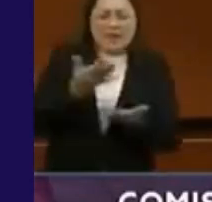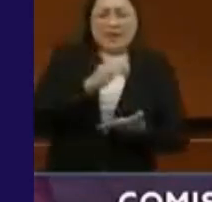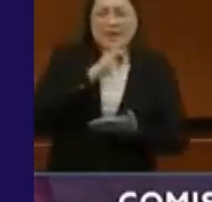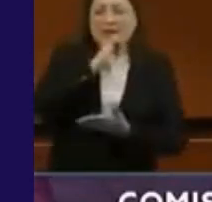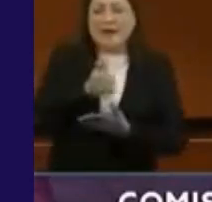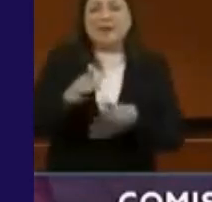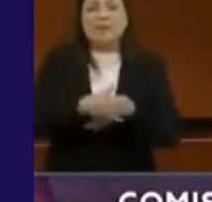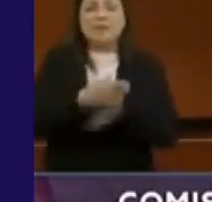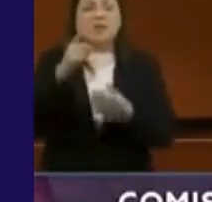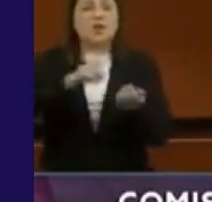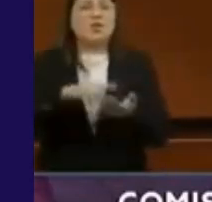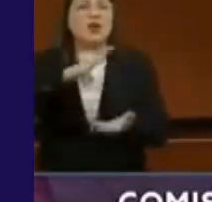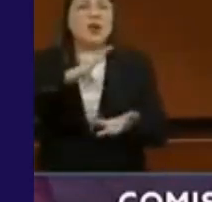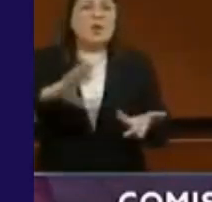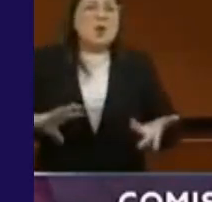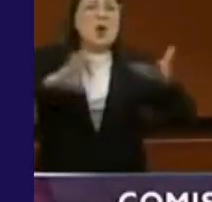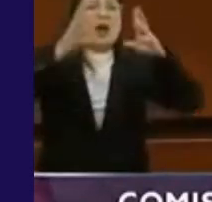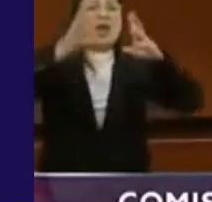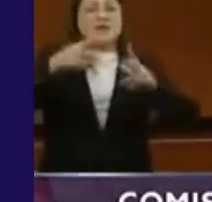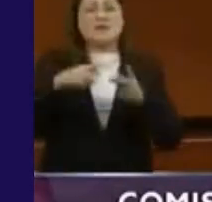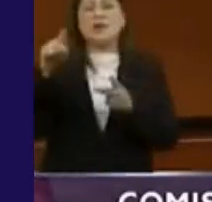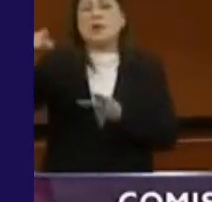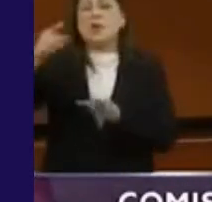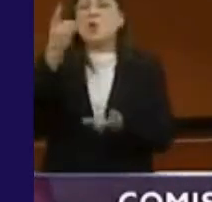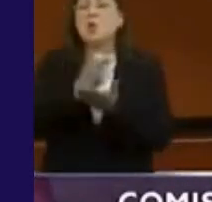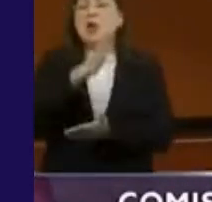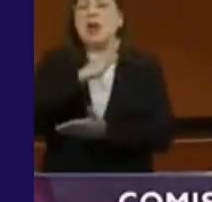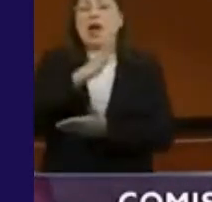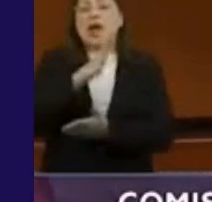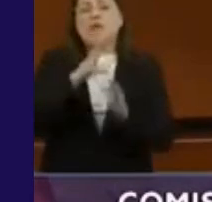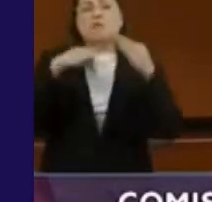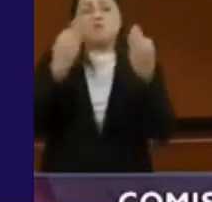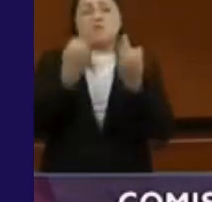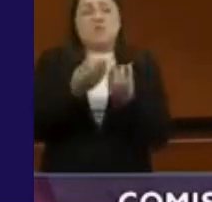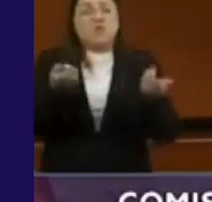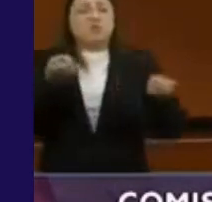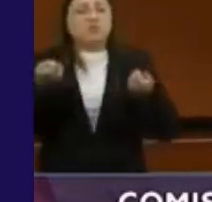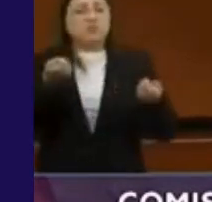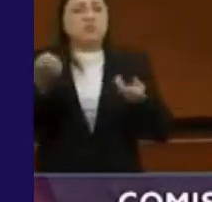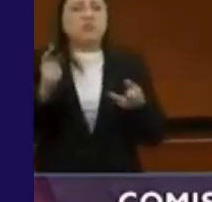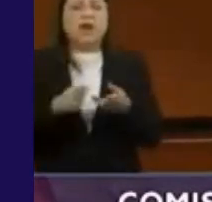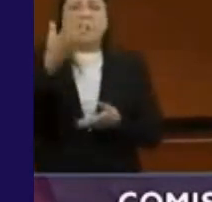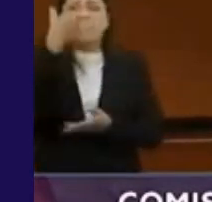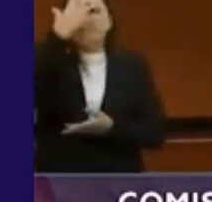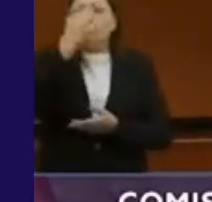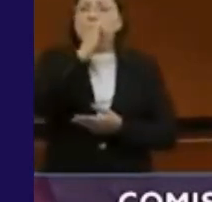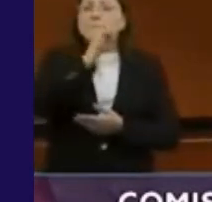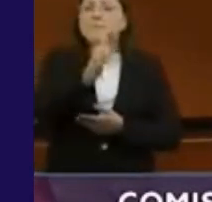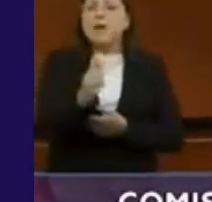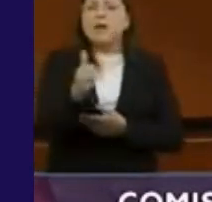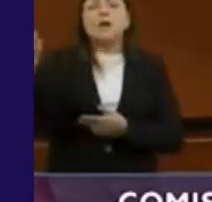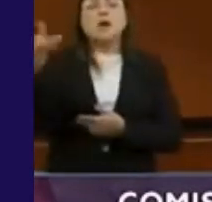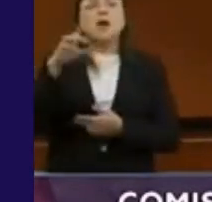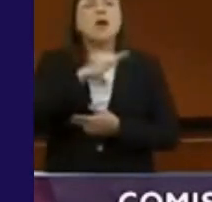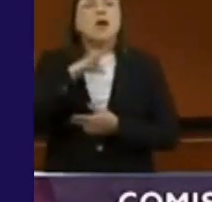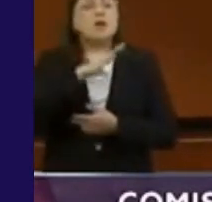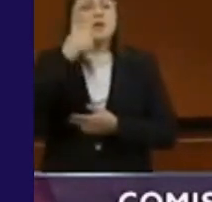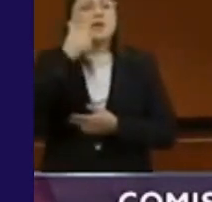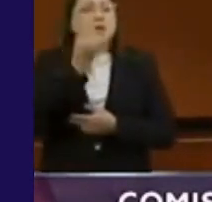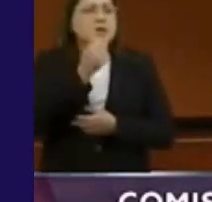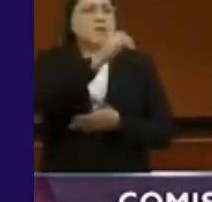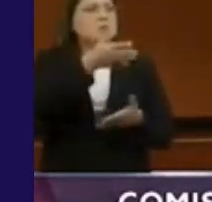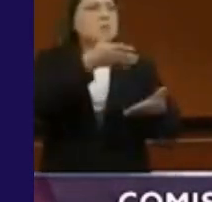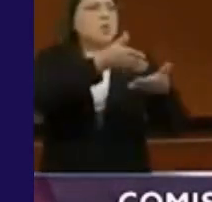que tienen es violencia, lo único que tienen es fascismo, lo único que tienen es la desvergüenza de permitir un